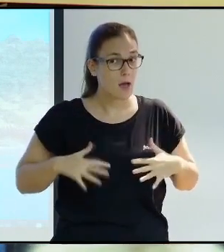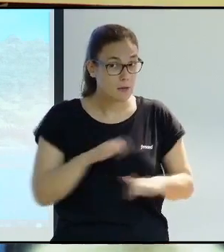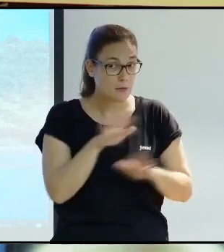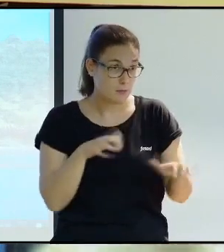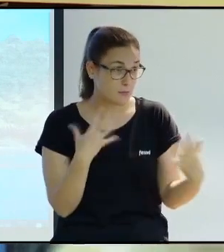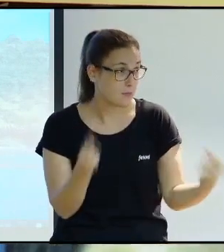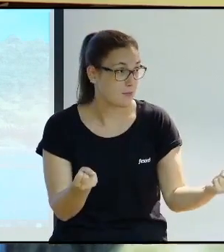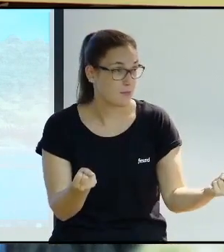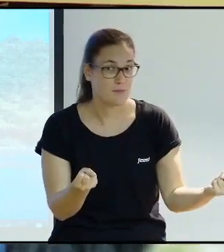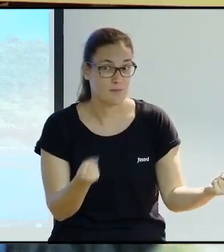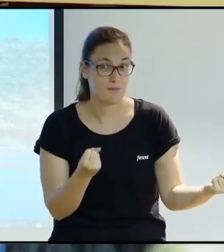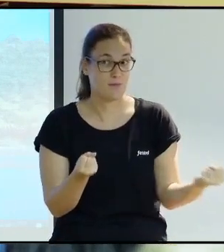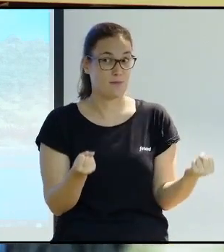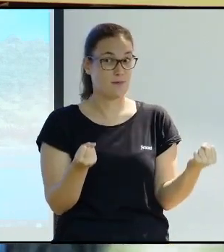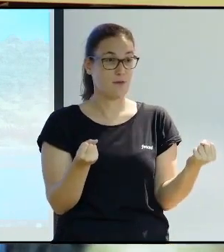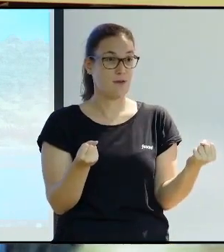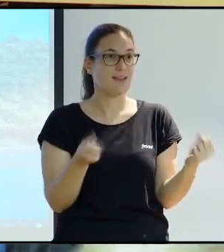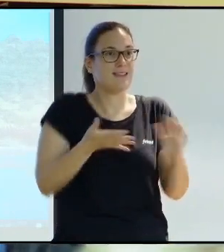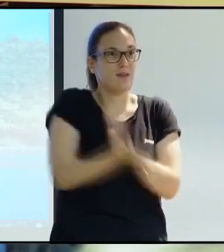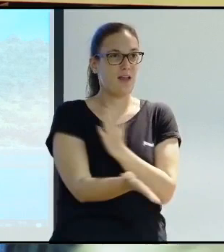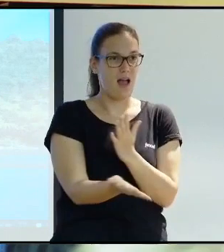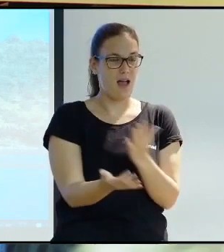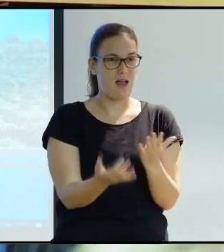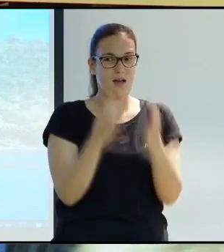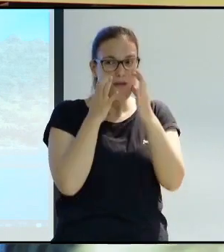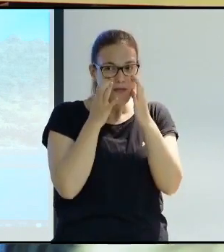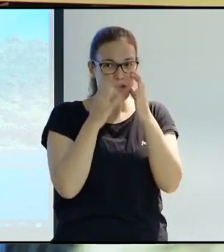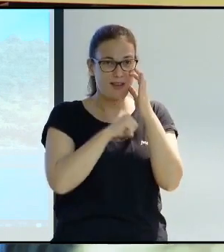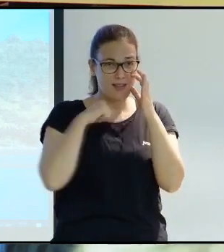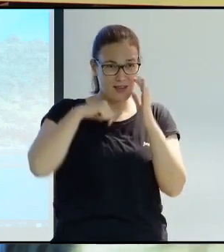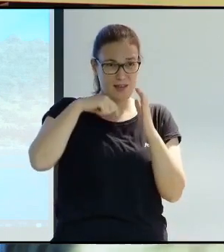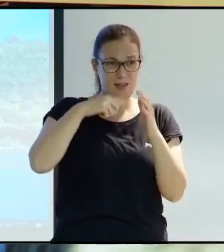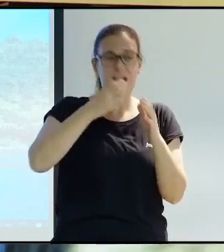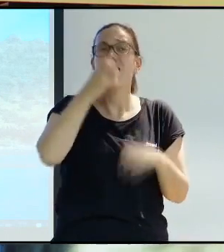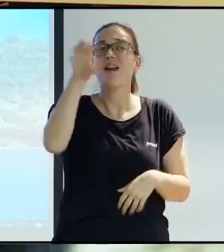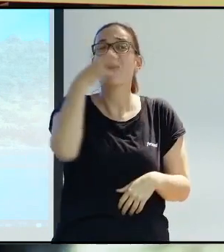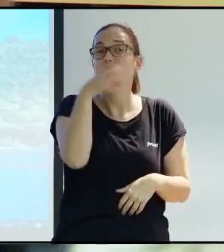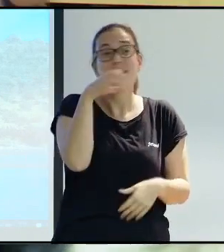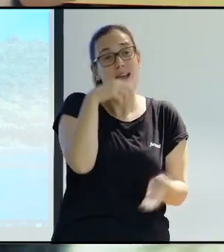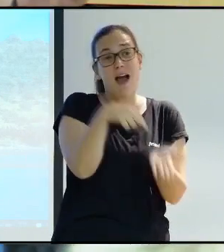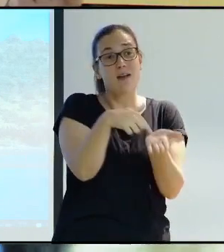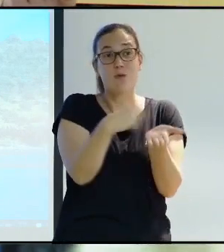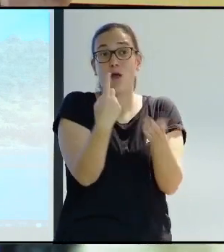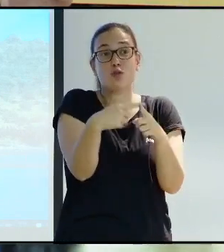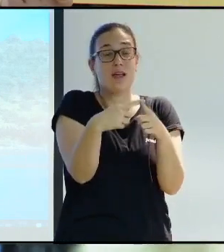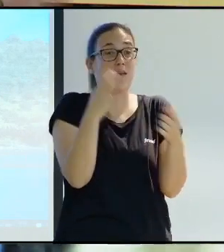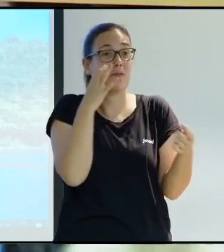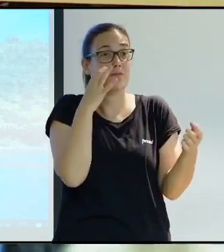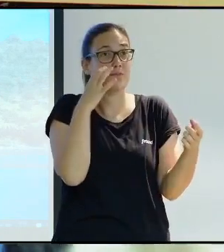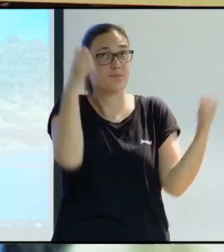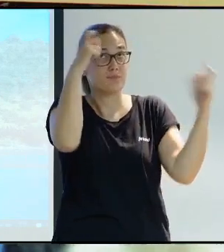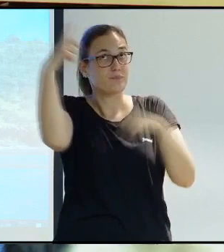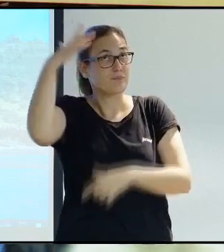explico. Luego, ¿cuál es el error de fondo? Que reivindicando algo que es una ficción,